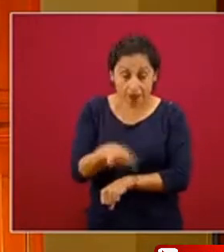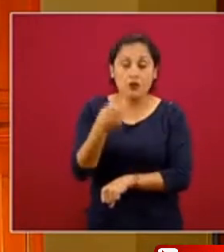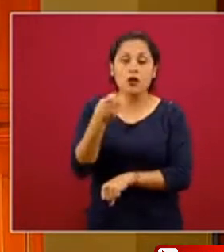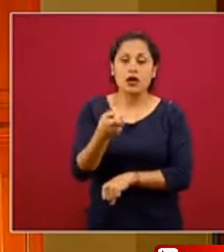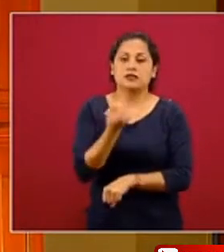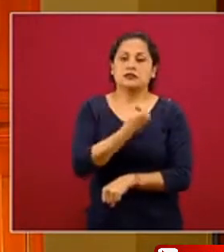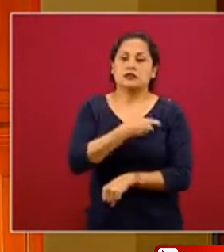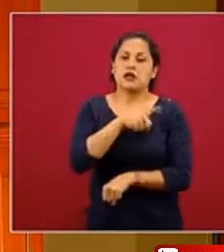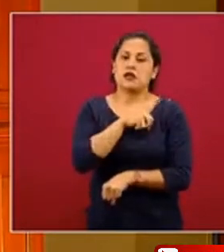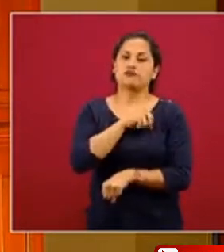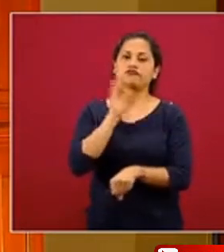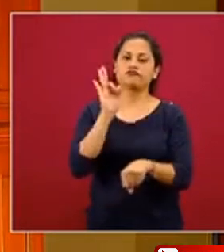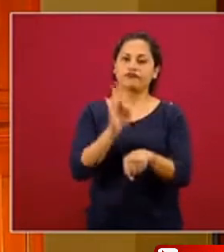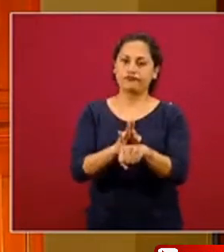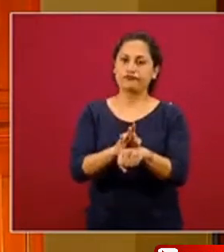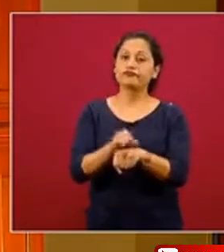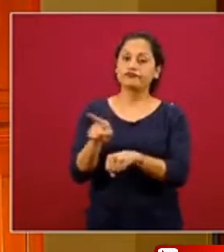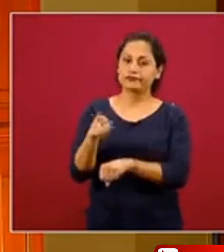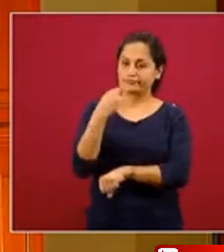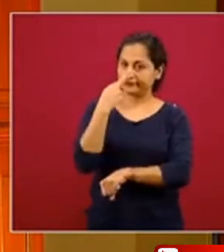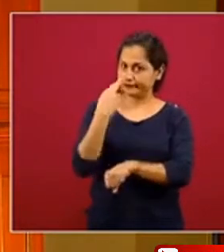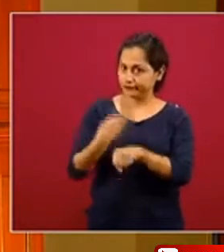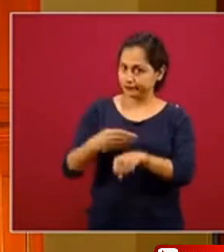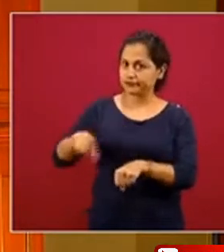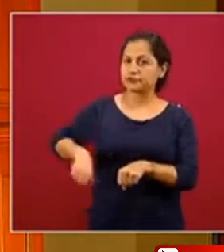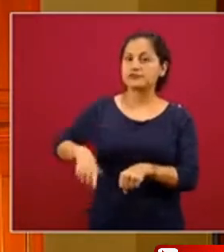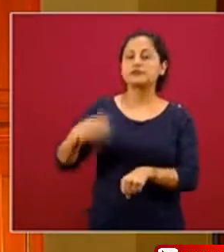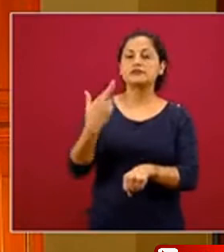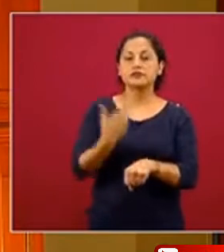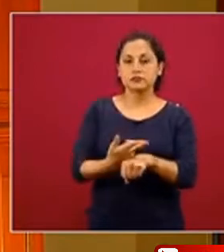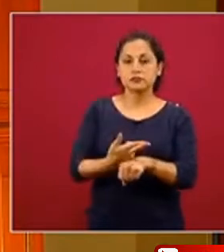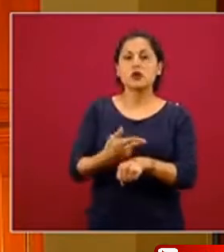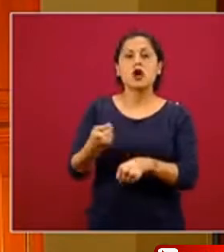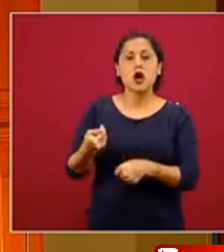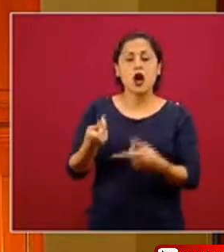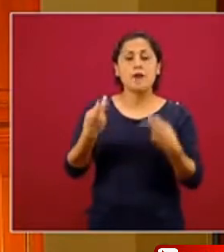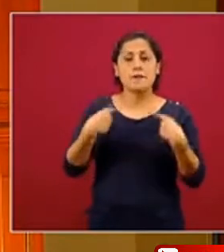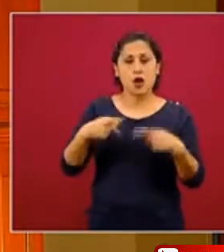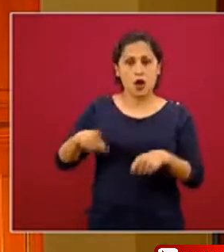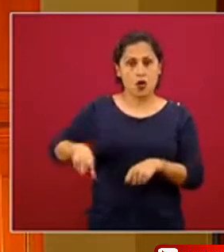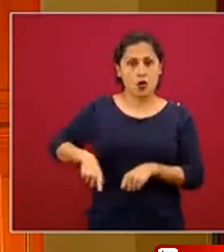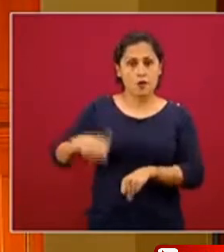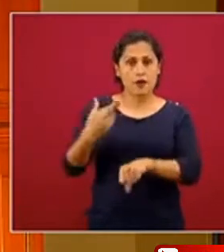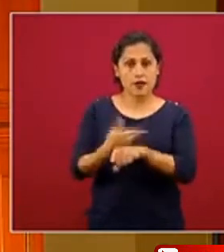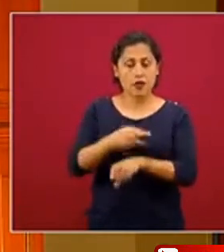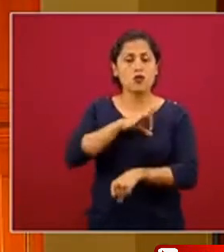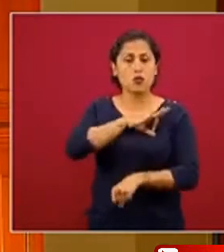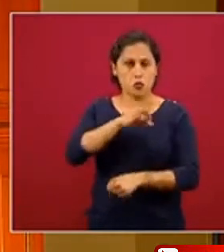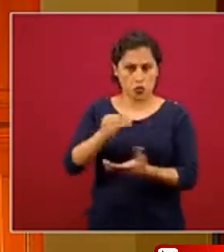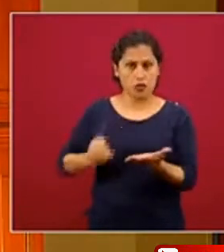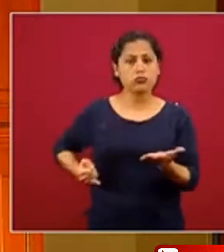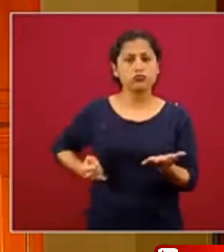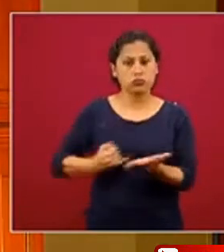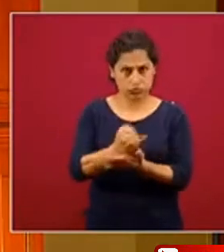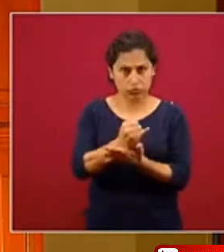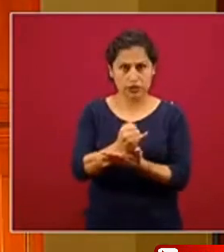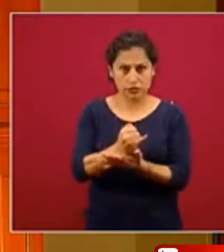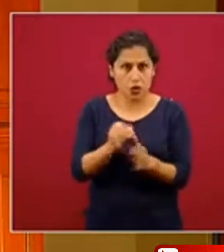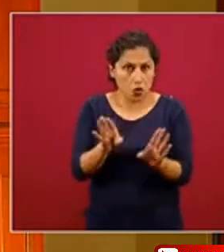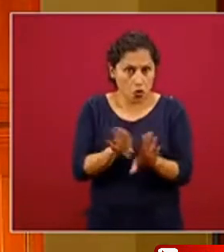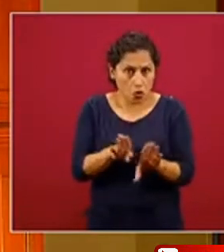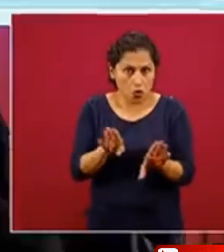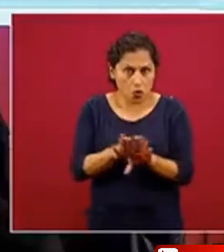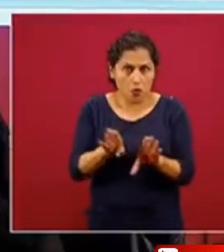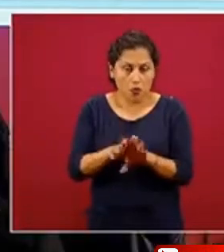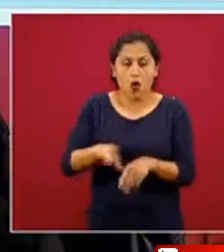tomar decisiones con autonomía técnica basadas en un marco general que es responsabilidad del Gobierno